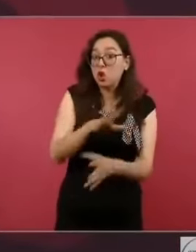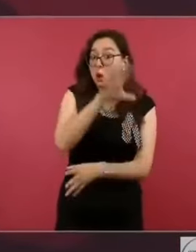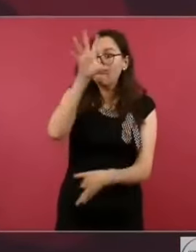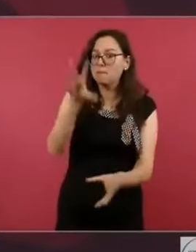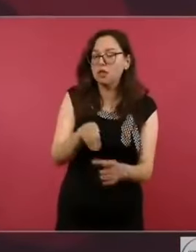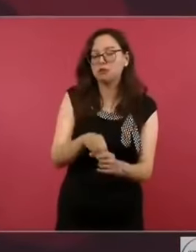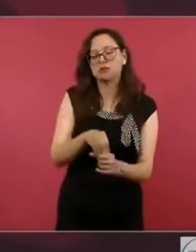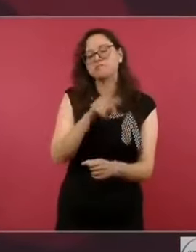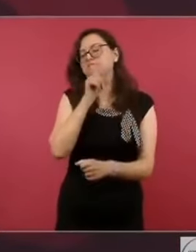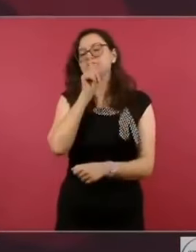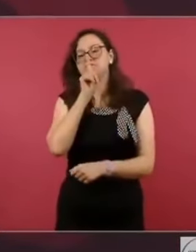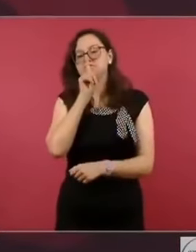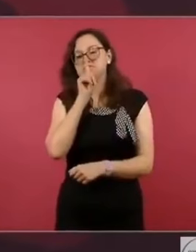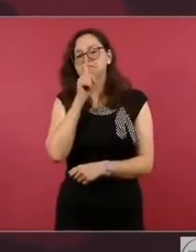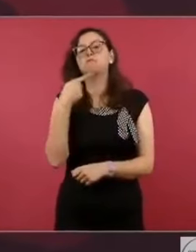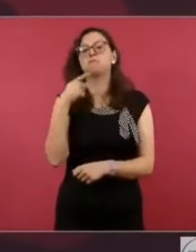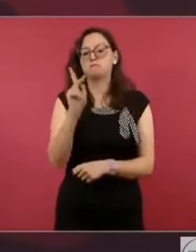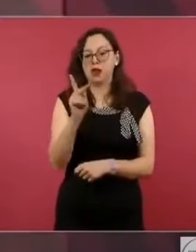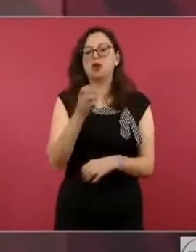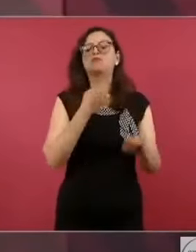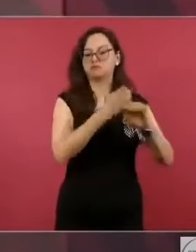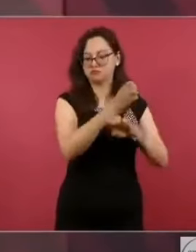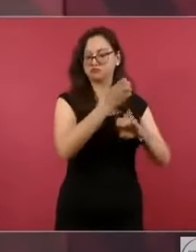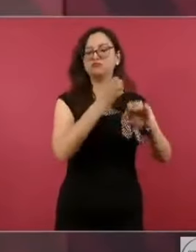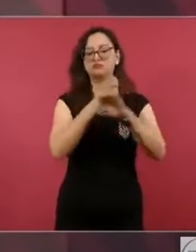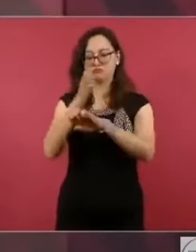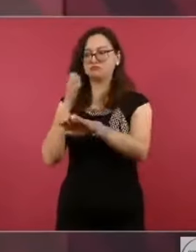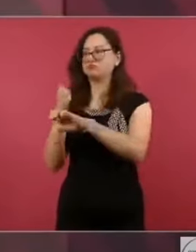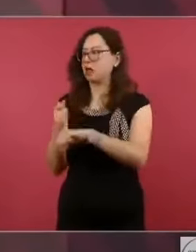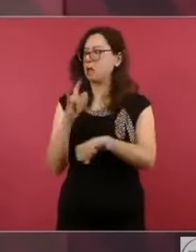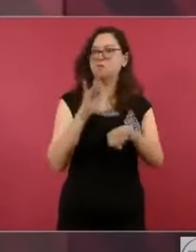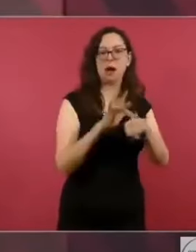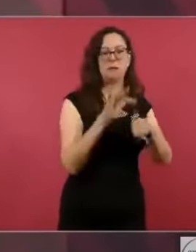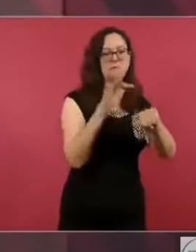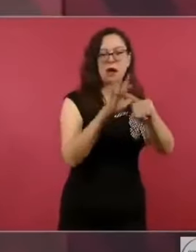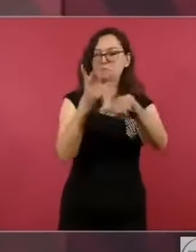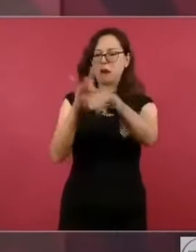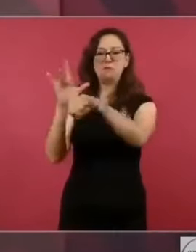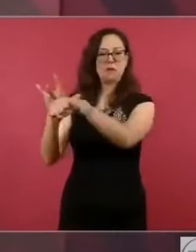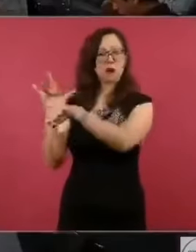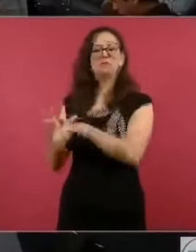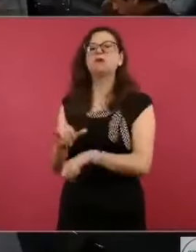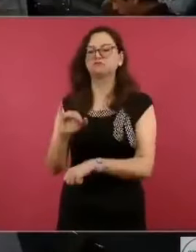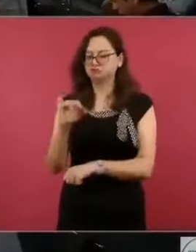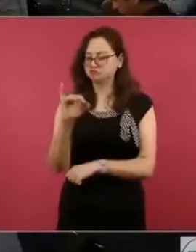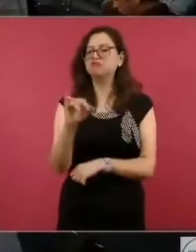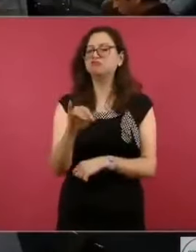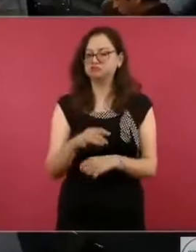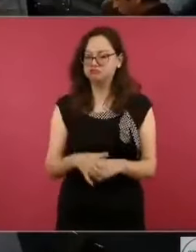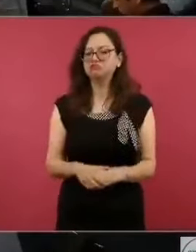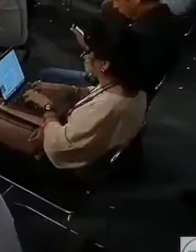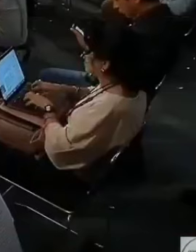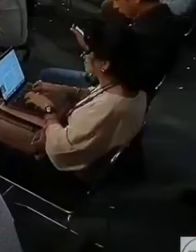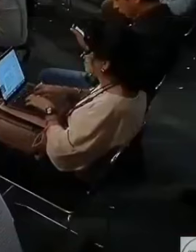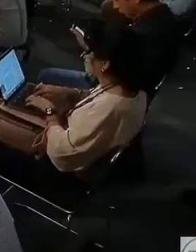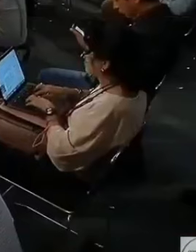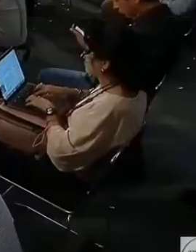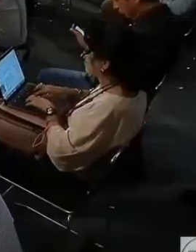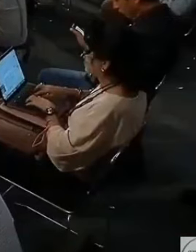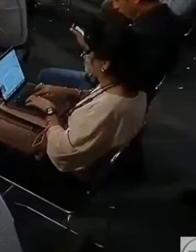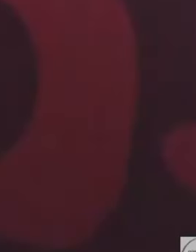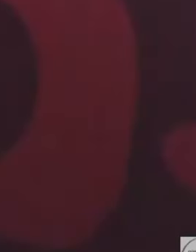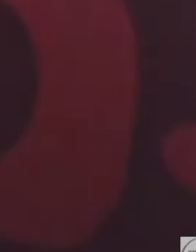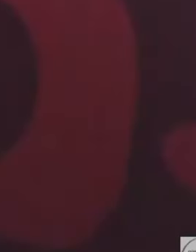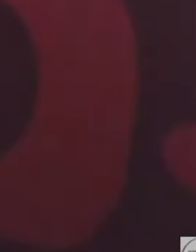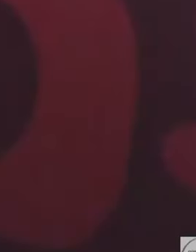menos sí voy a estar en todos los estados antes de entregar la